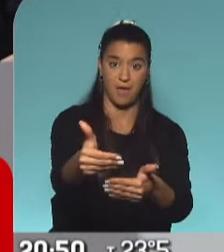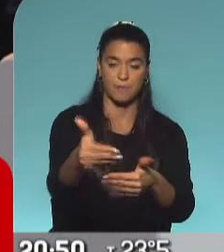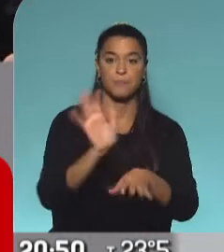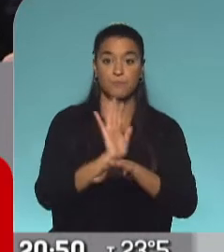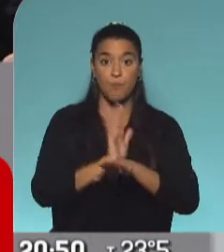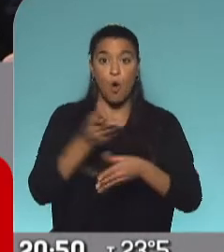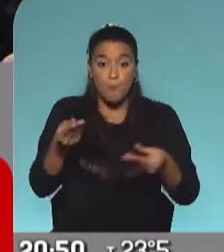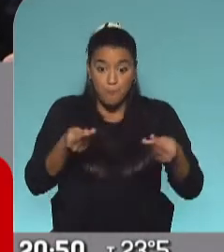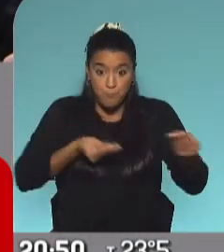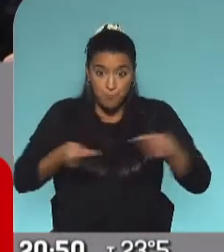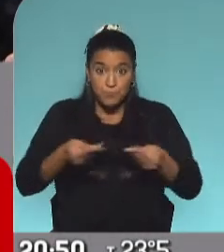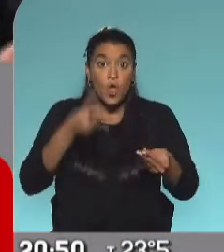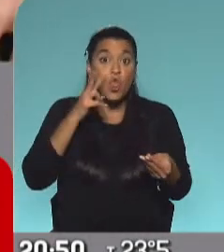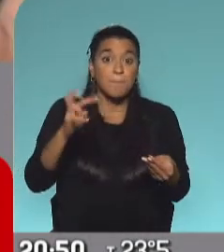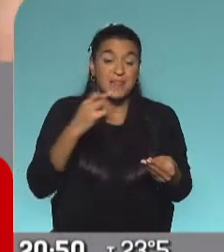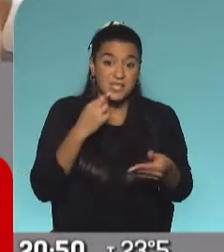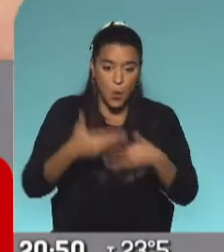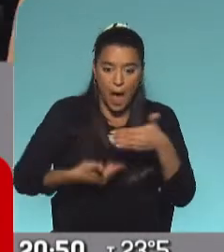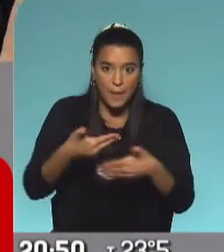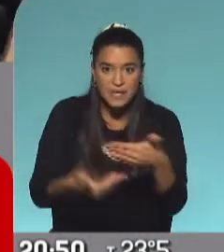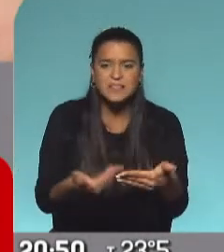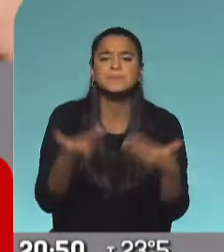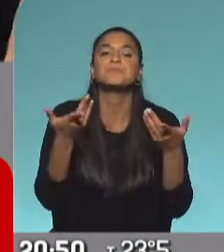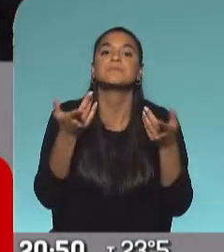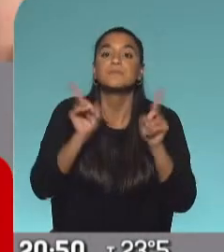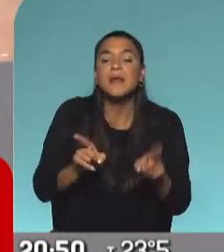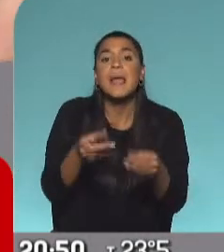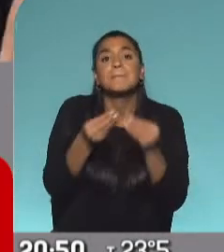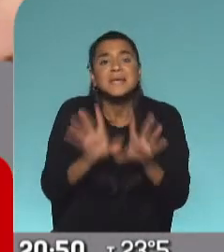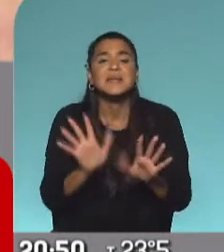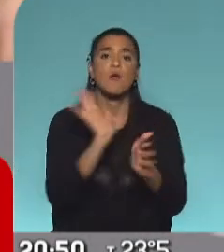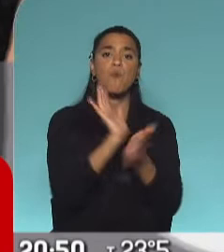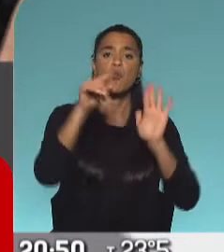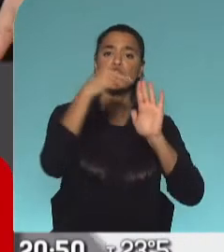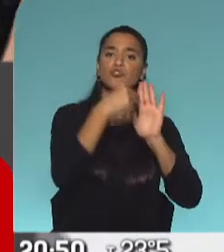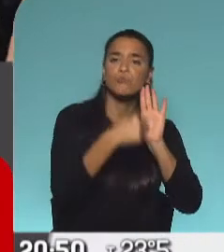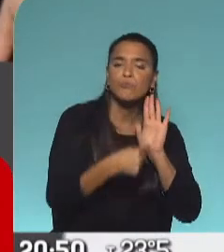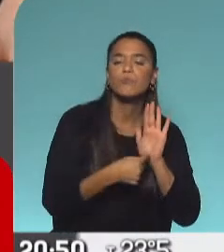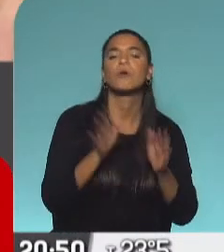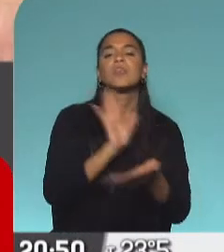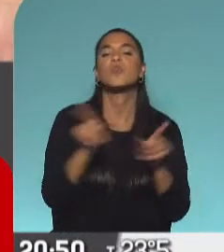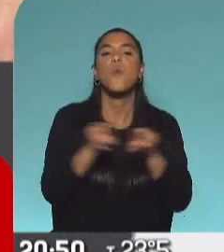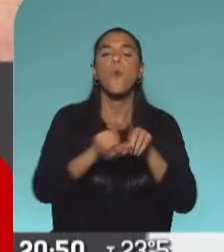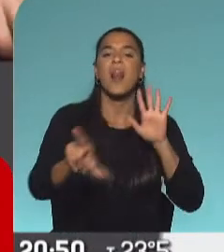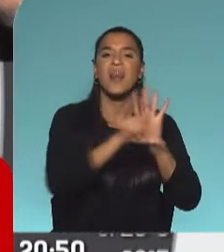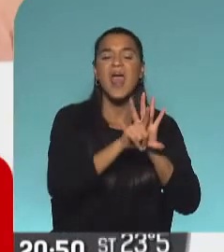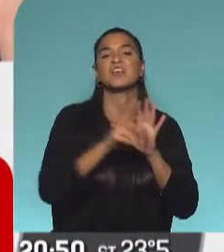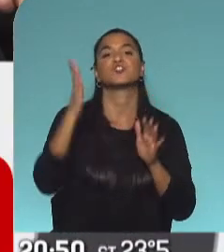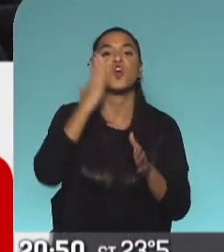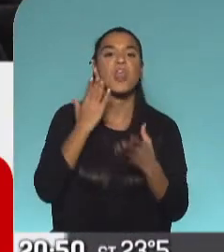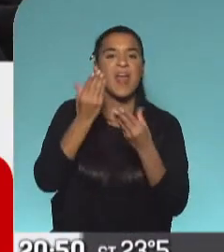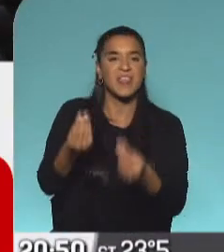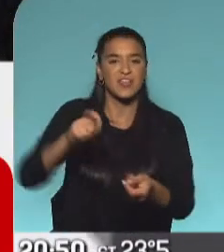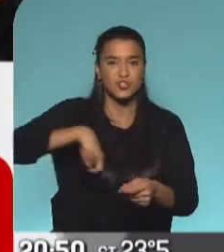avanzar con el proyecto del 2019 y empezar con ciertas normativas, como fue la Ley de Solidaridad Social y Reactivación Productiva. Esa